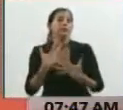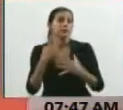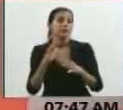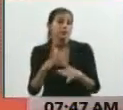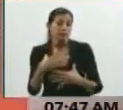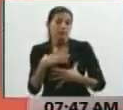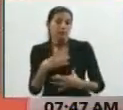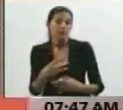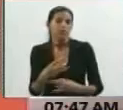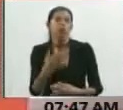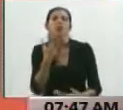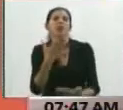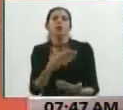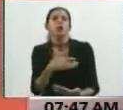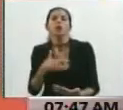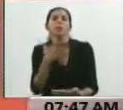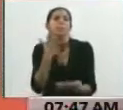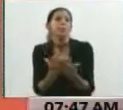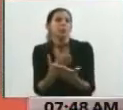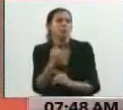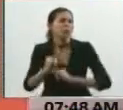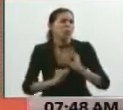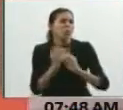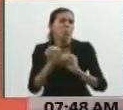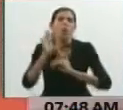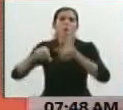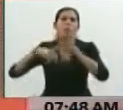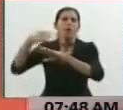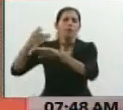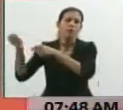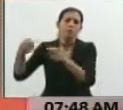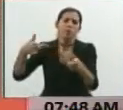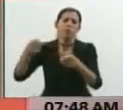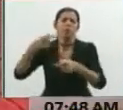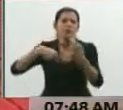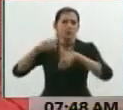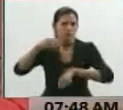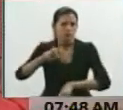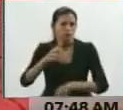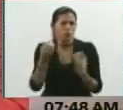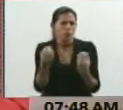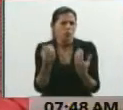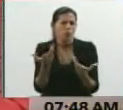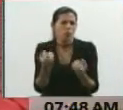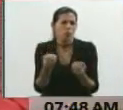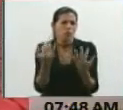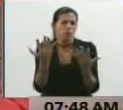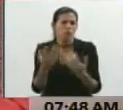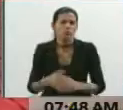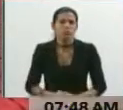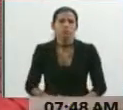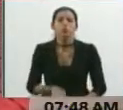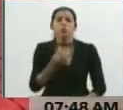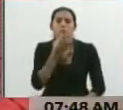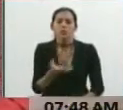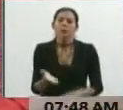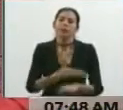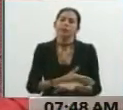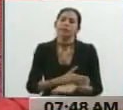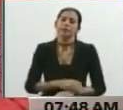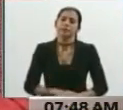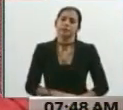a nivel internacional como es el tema de la importación de los drones y la ventaja en nuestro país si es bueno él va rico como te comentaba hace